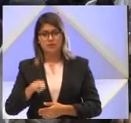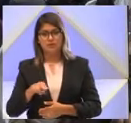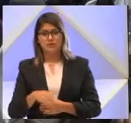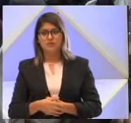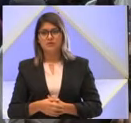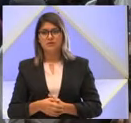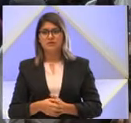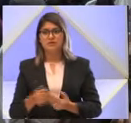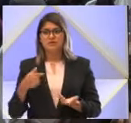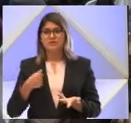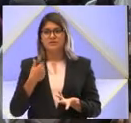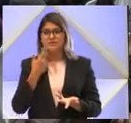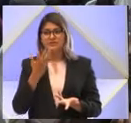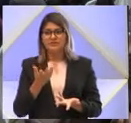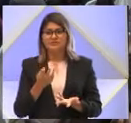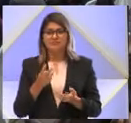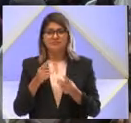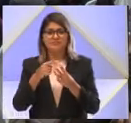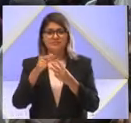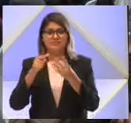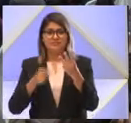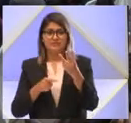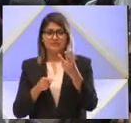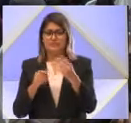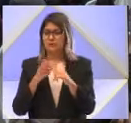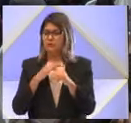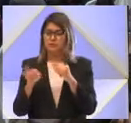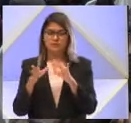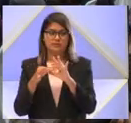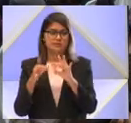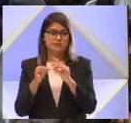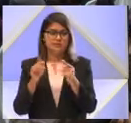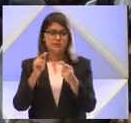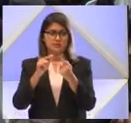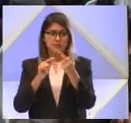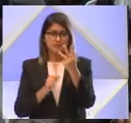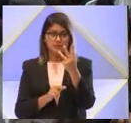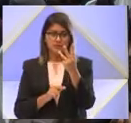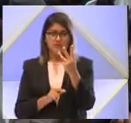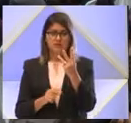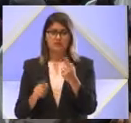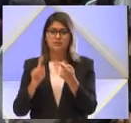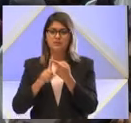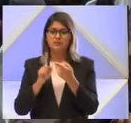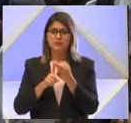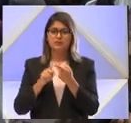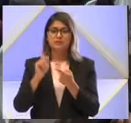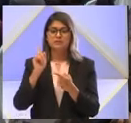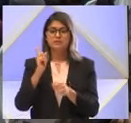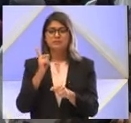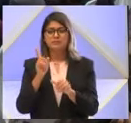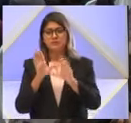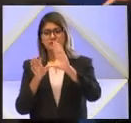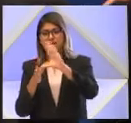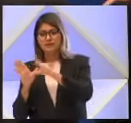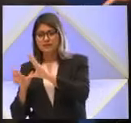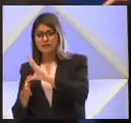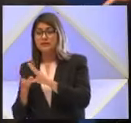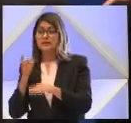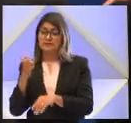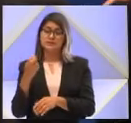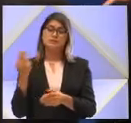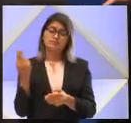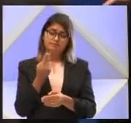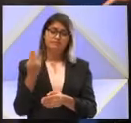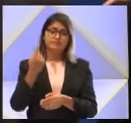para finalizar la primera es volver a resaltar el papel del satélite como infraestructura necesaria para reducir